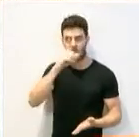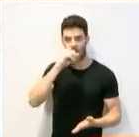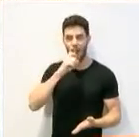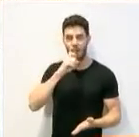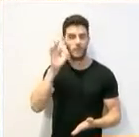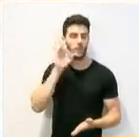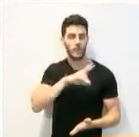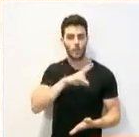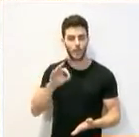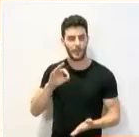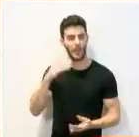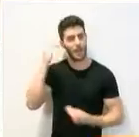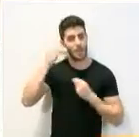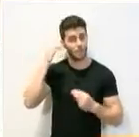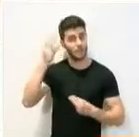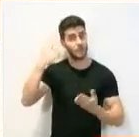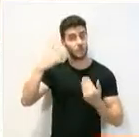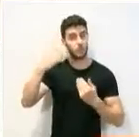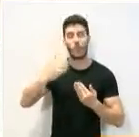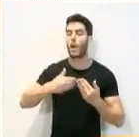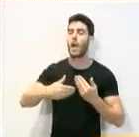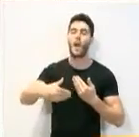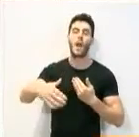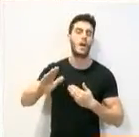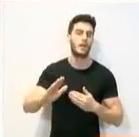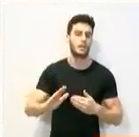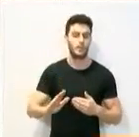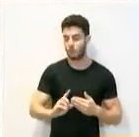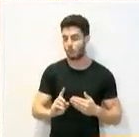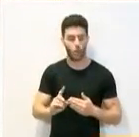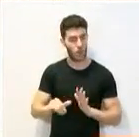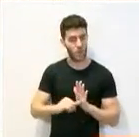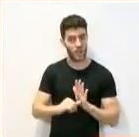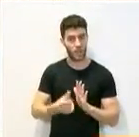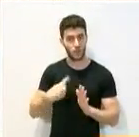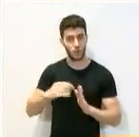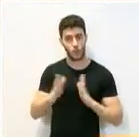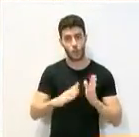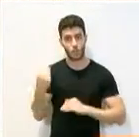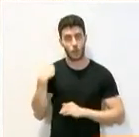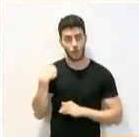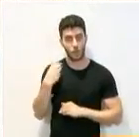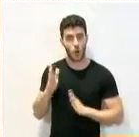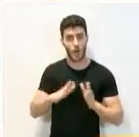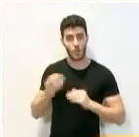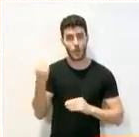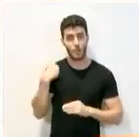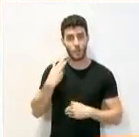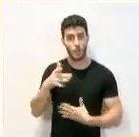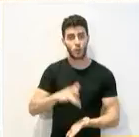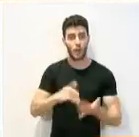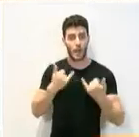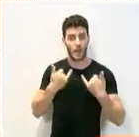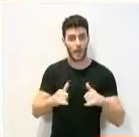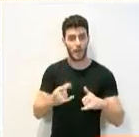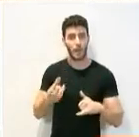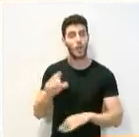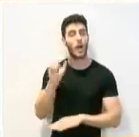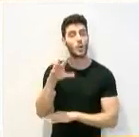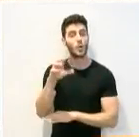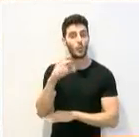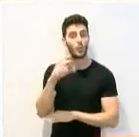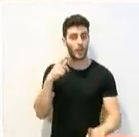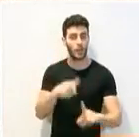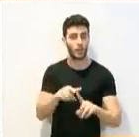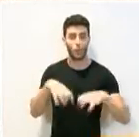XX pensábamos que eso era muy lejano. Pues bien, estamos en esa época y en esa época es cuando se va a celebrar una cumbre para